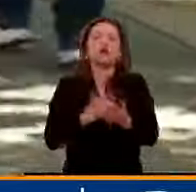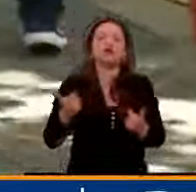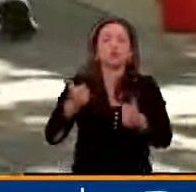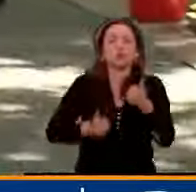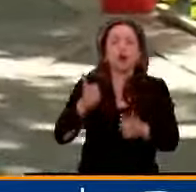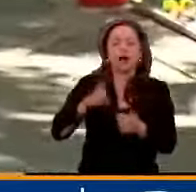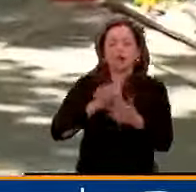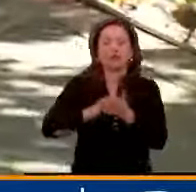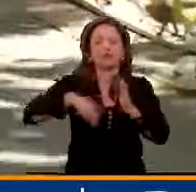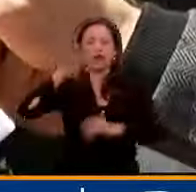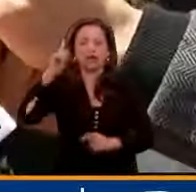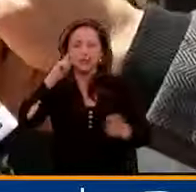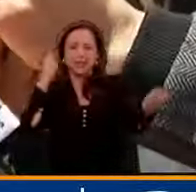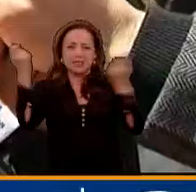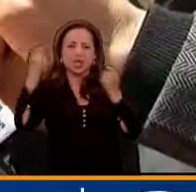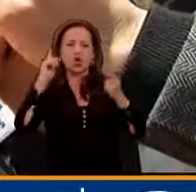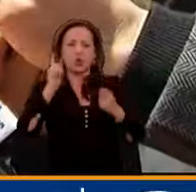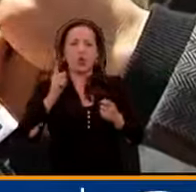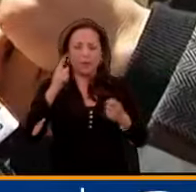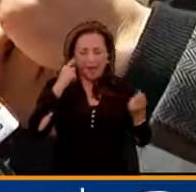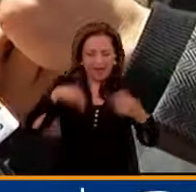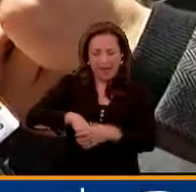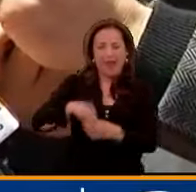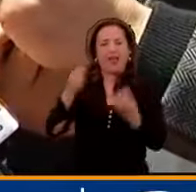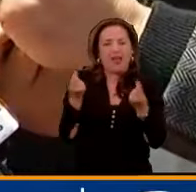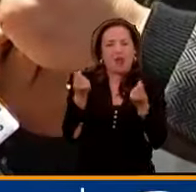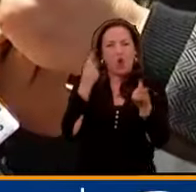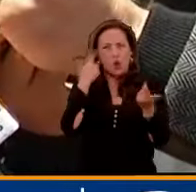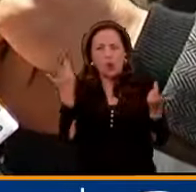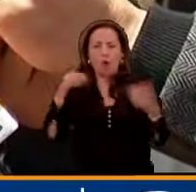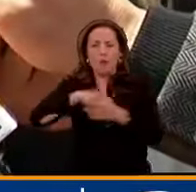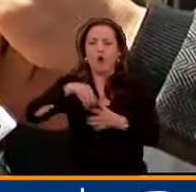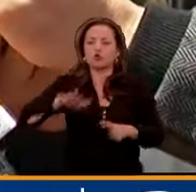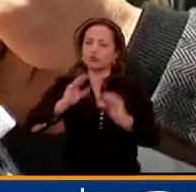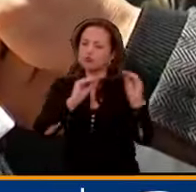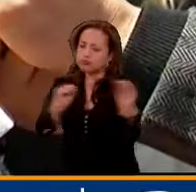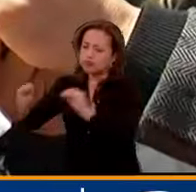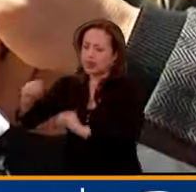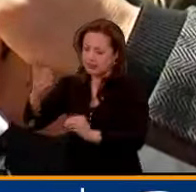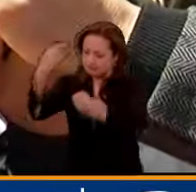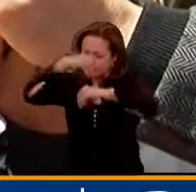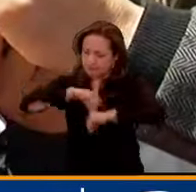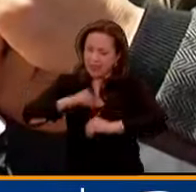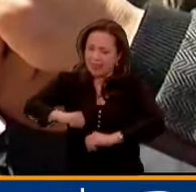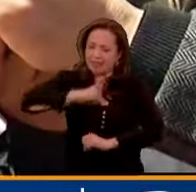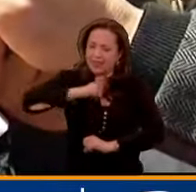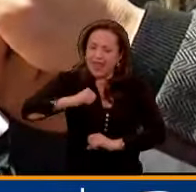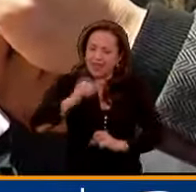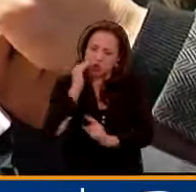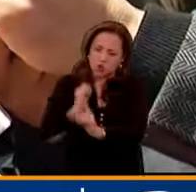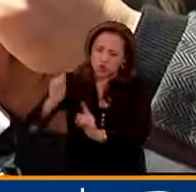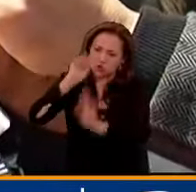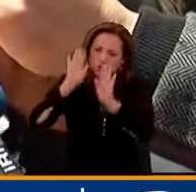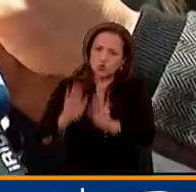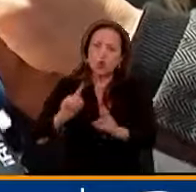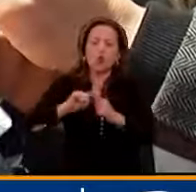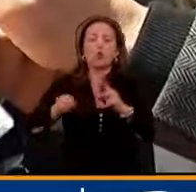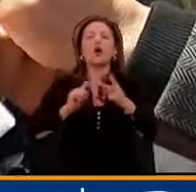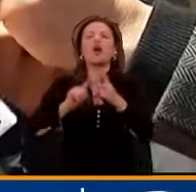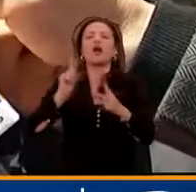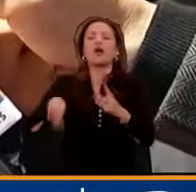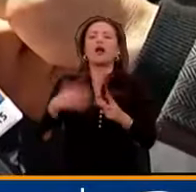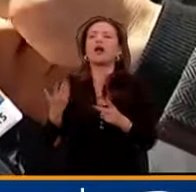económica que tenemos en la Secretaría. Vamos a empoderarnos en derechos de las mujeres, vamos a tener un componente